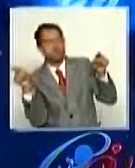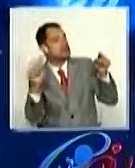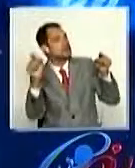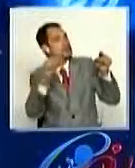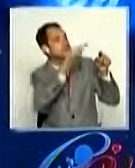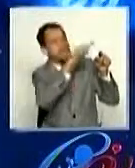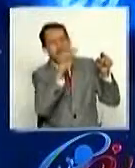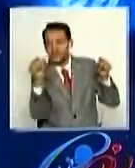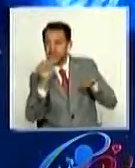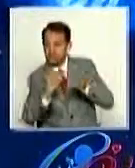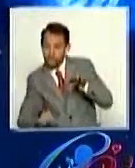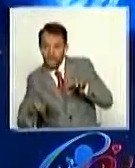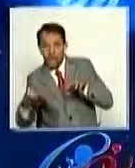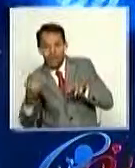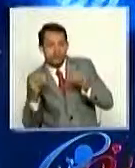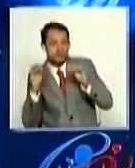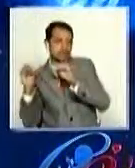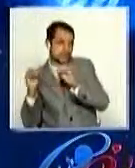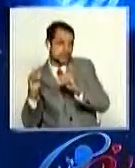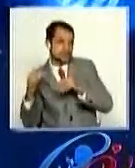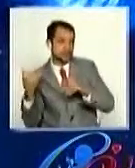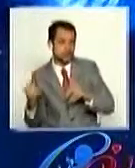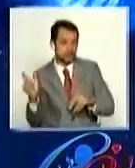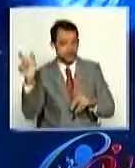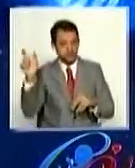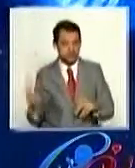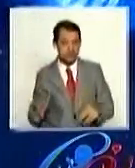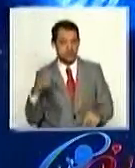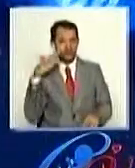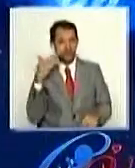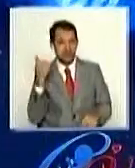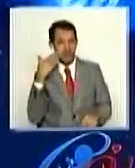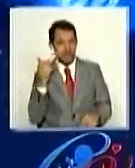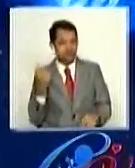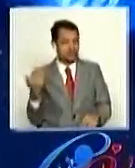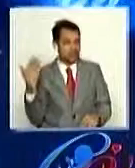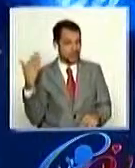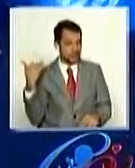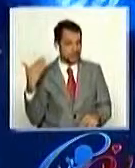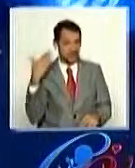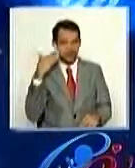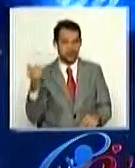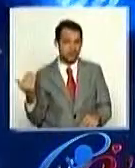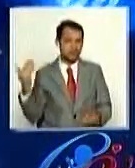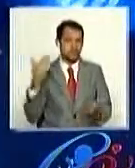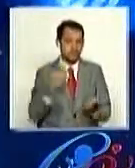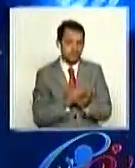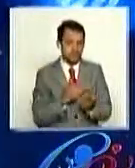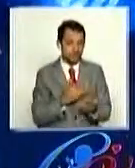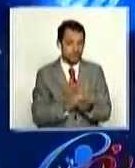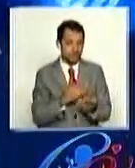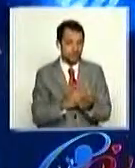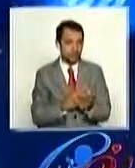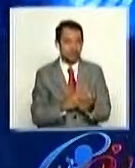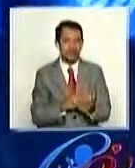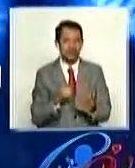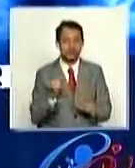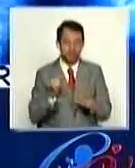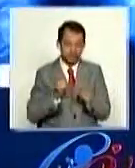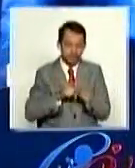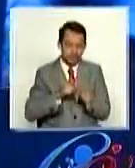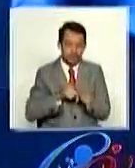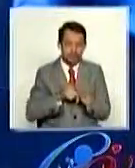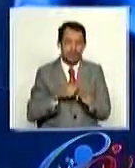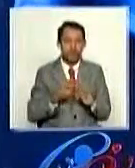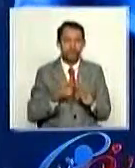hace algunos días de la paciente que se tomó la radiografía y se podía apreciar unas calcificaciones a nivel